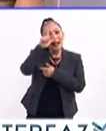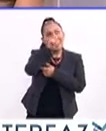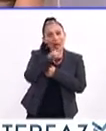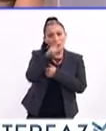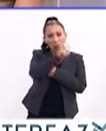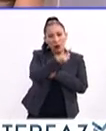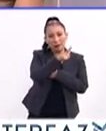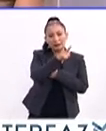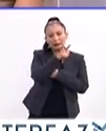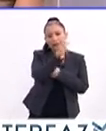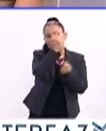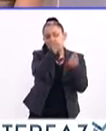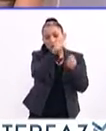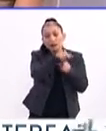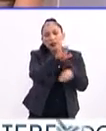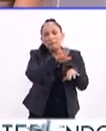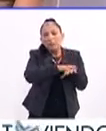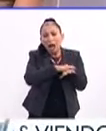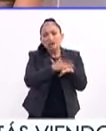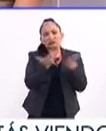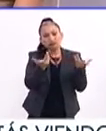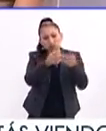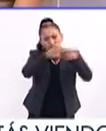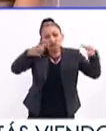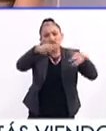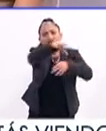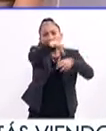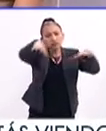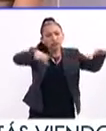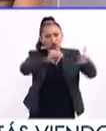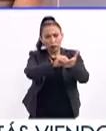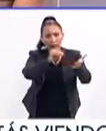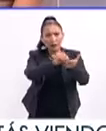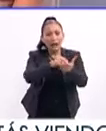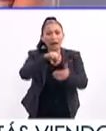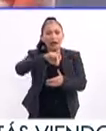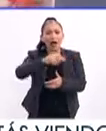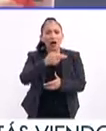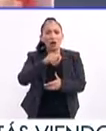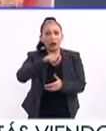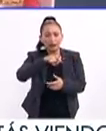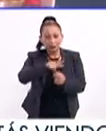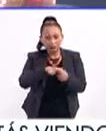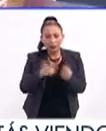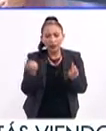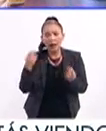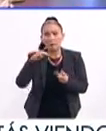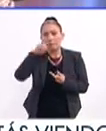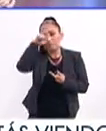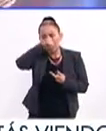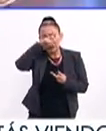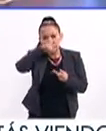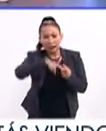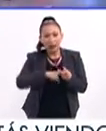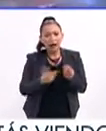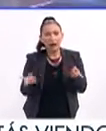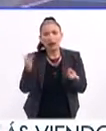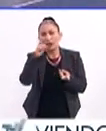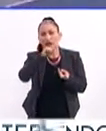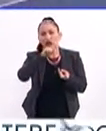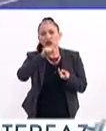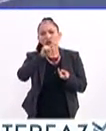están con mayor vitalidad, por ejemplo, la lengua náhuatl, la lengua maya, la